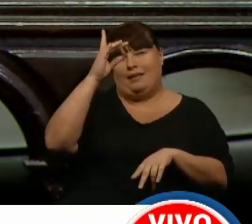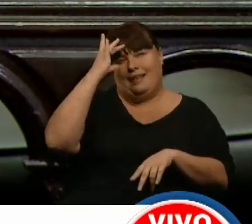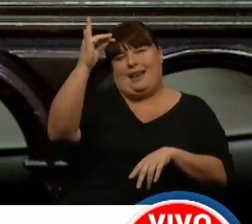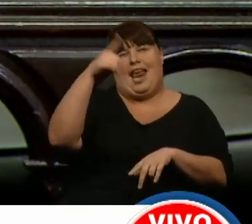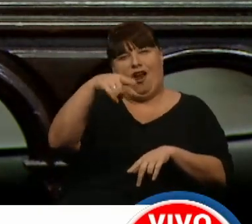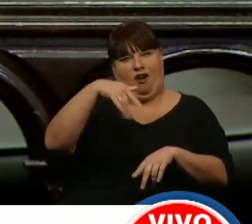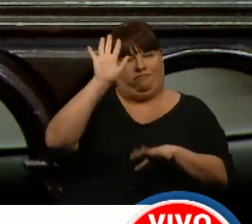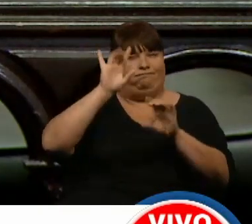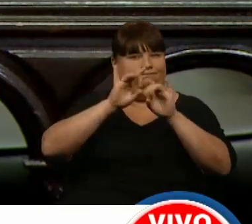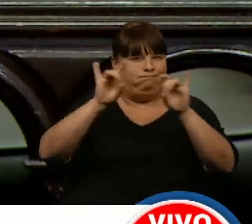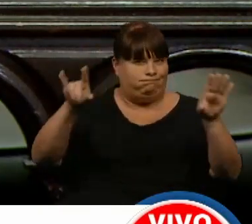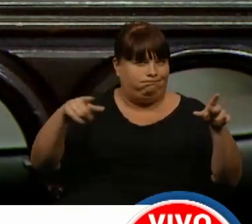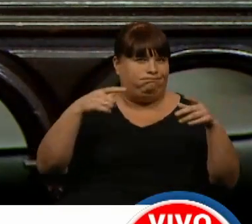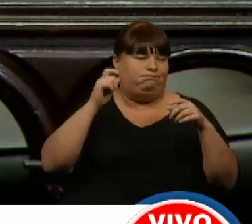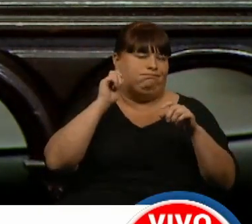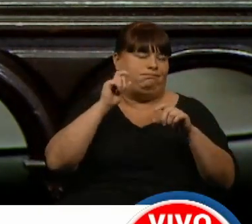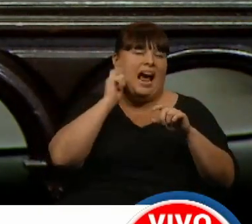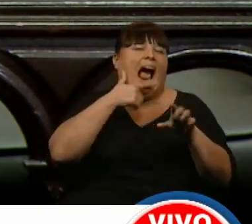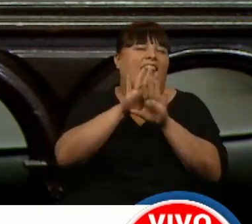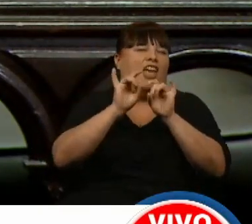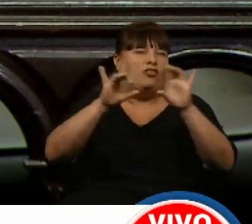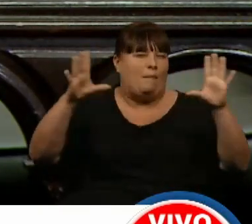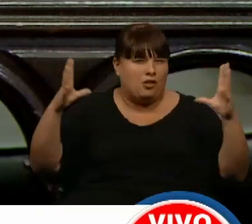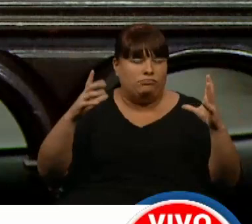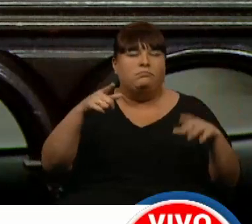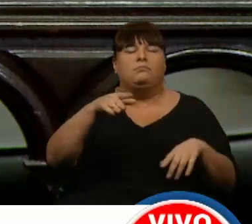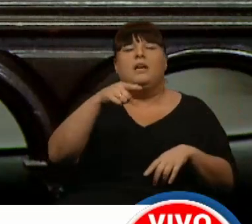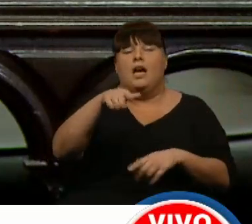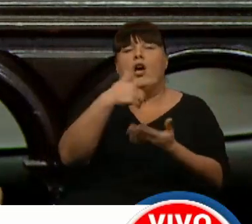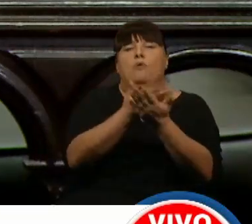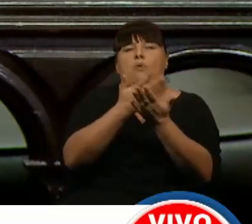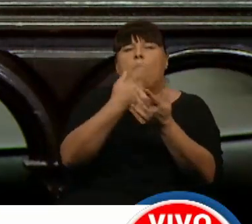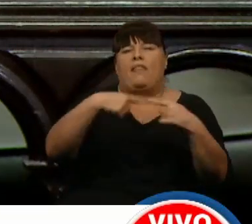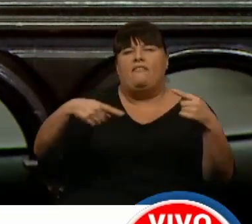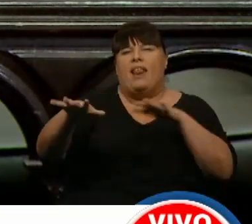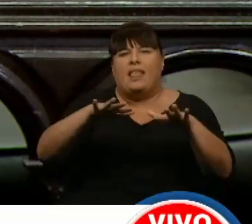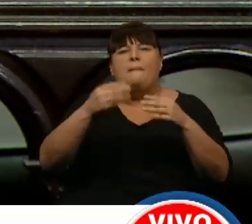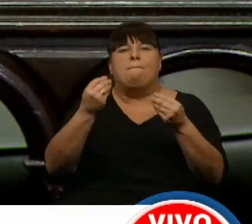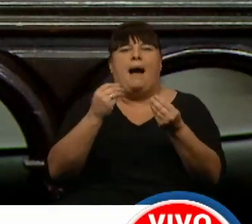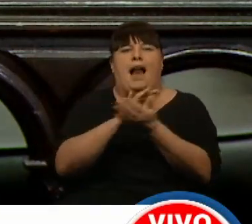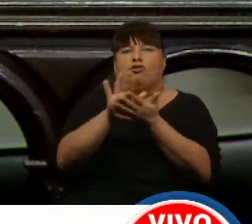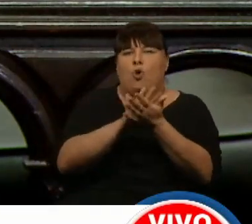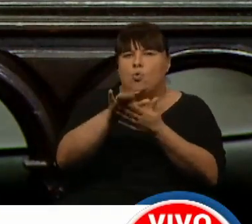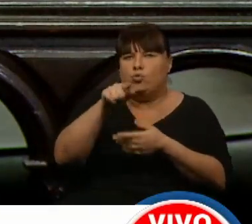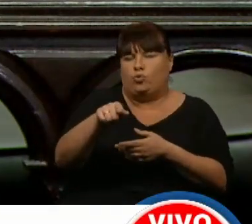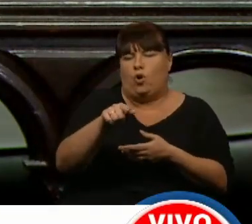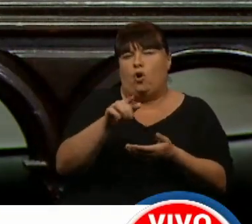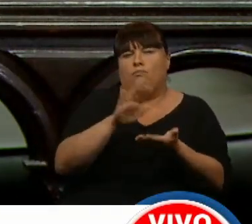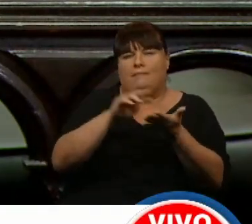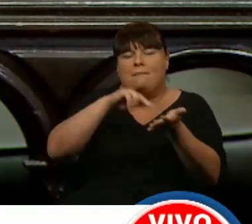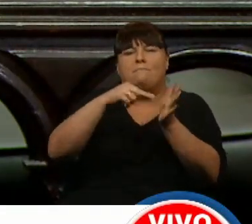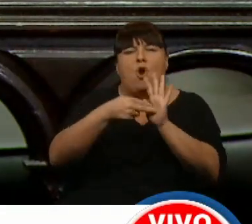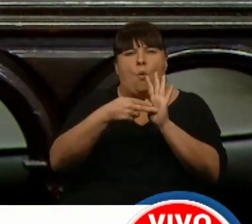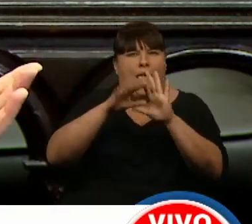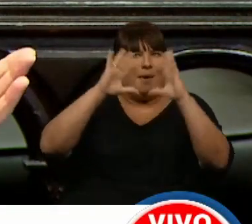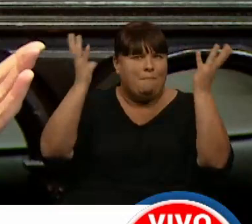principales contribuyentes a los gases de efecto invernadero. Allí se propusieron una serie de acciones para responder ante esta